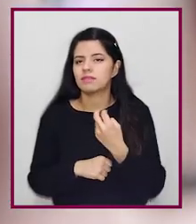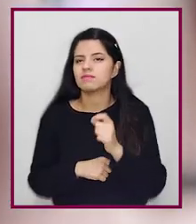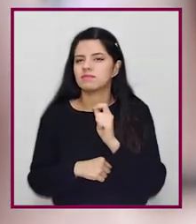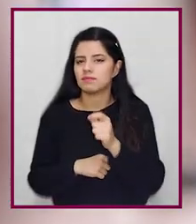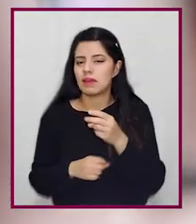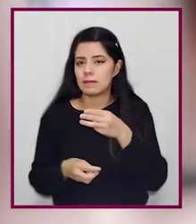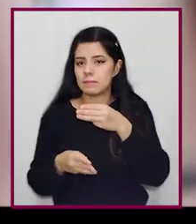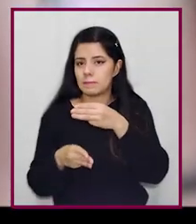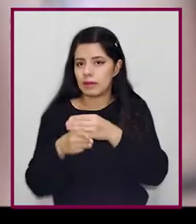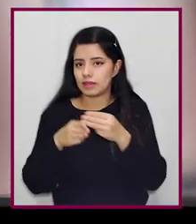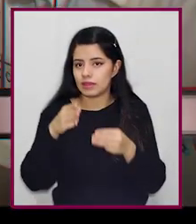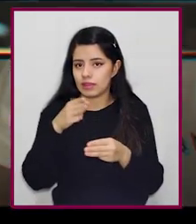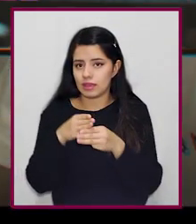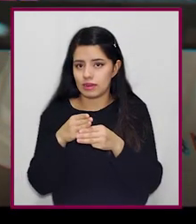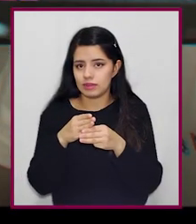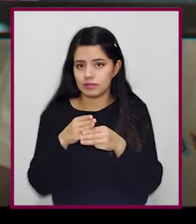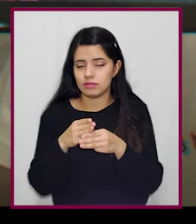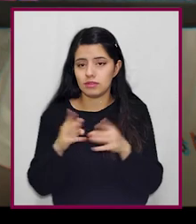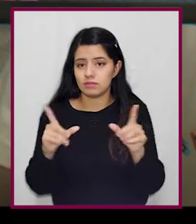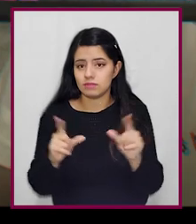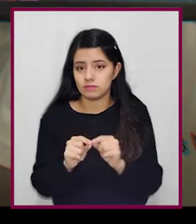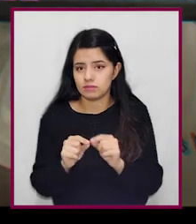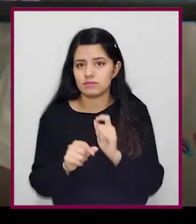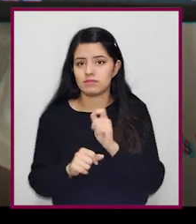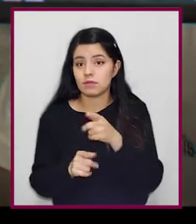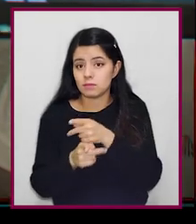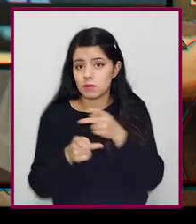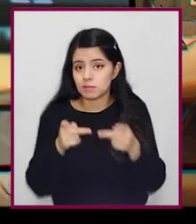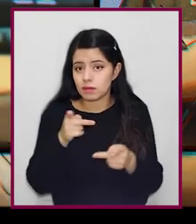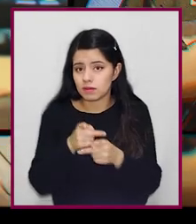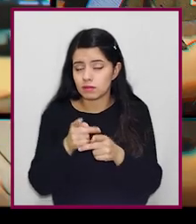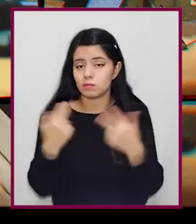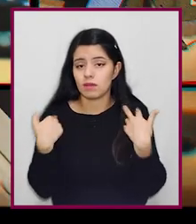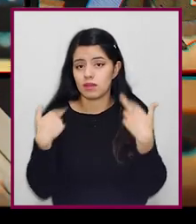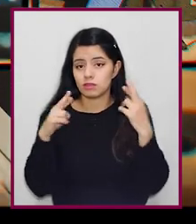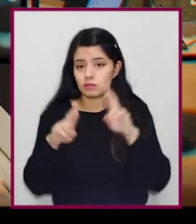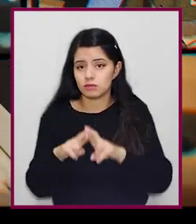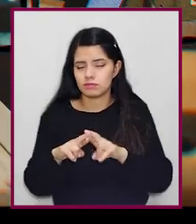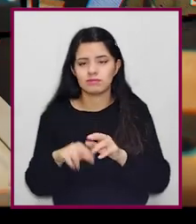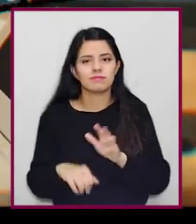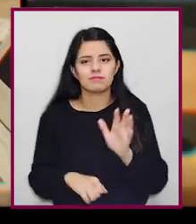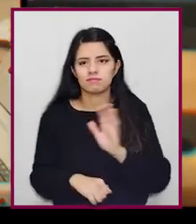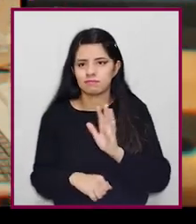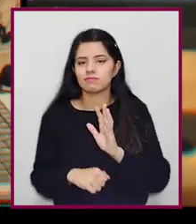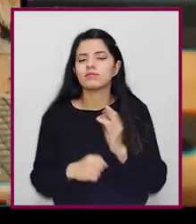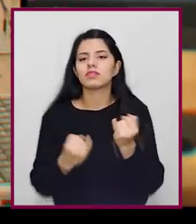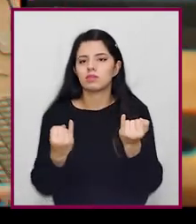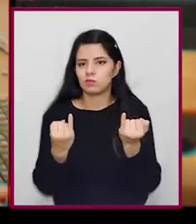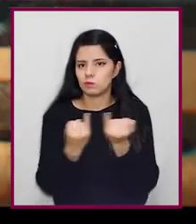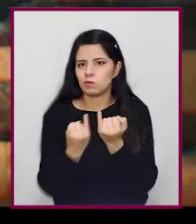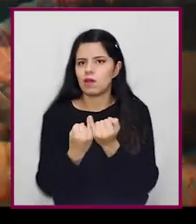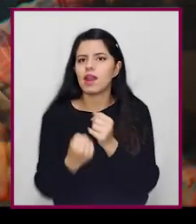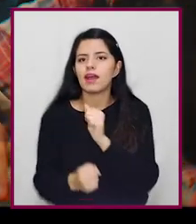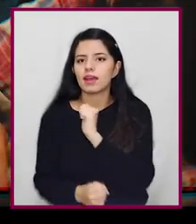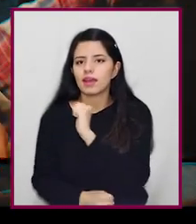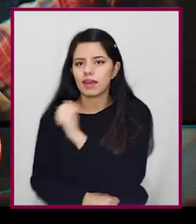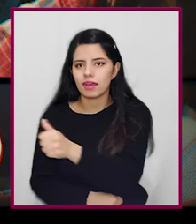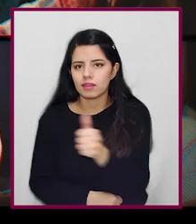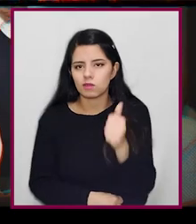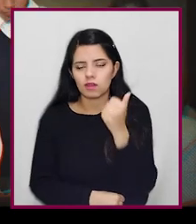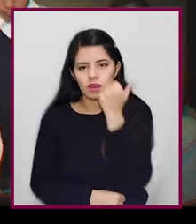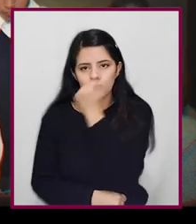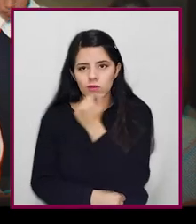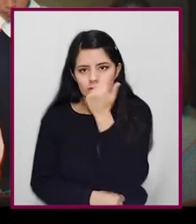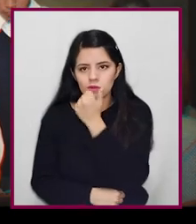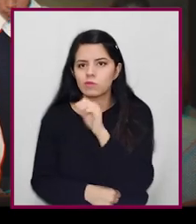los materiales que nos puedan ofrecer, en este caso el bachillerato y nuestros profesores, sino que cada usuario, cada estudiante puede